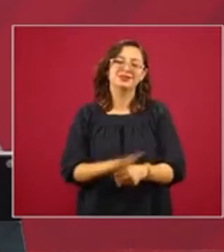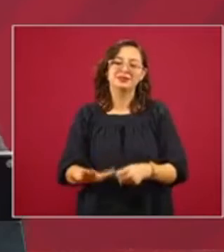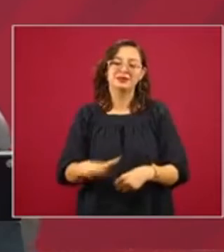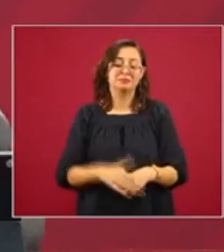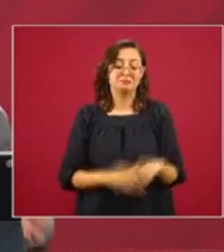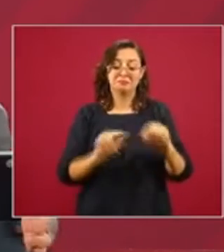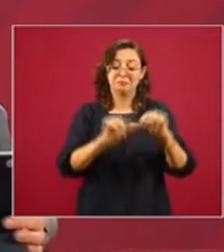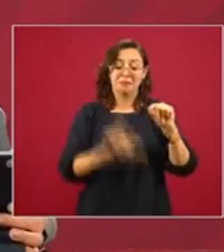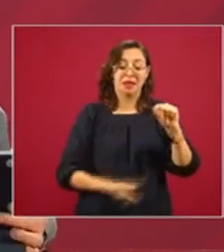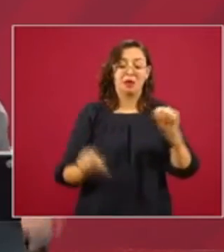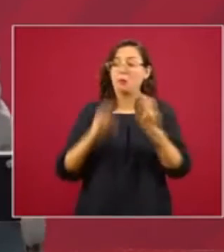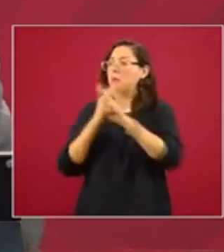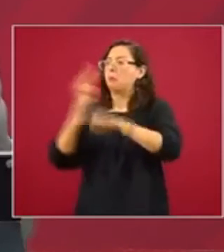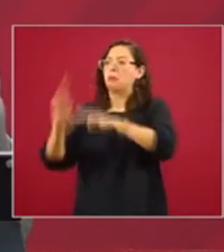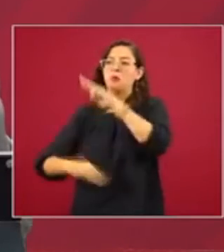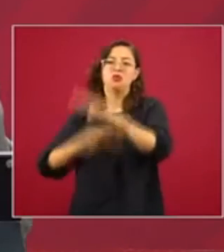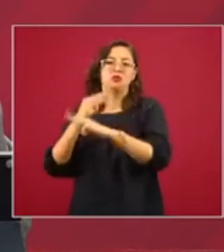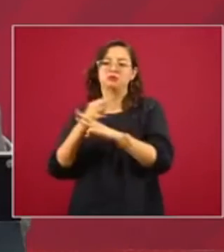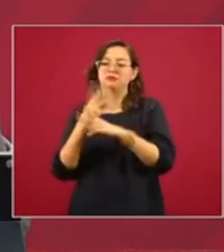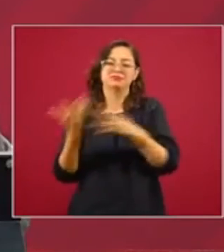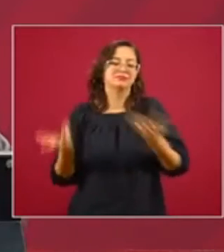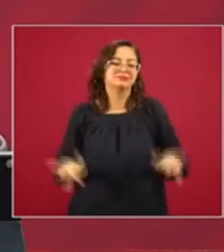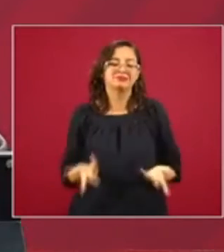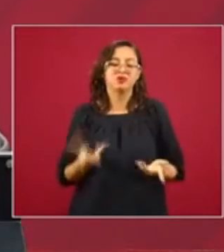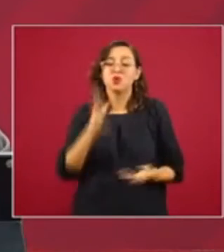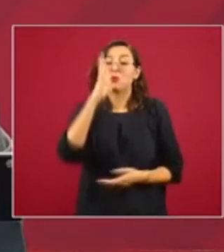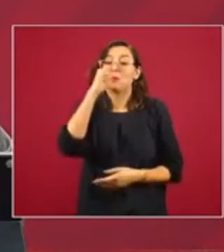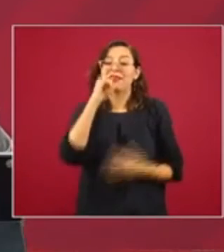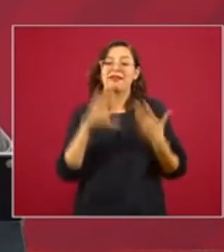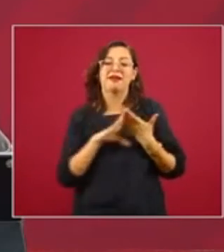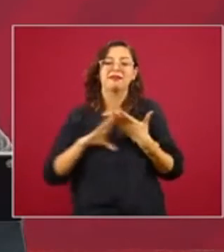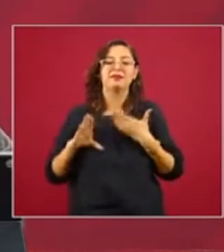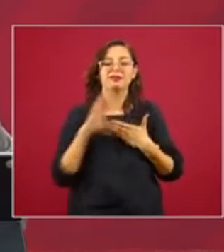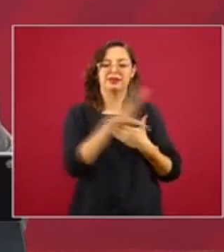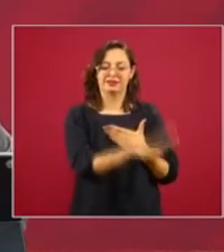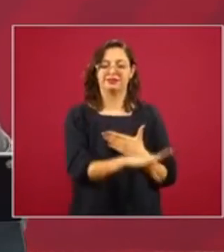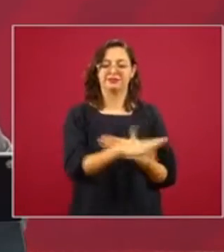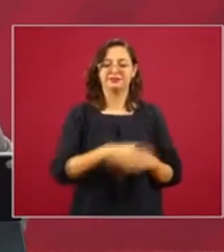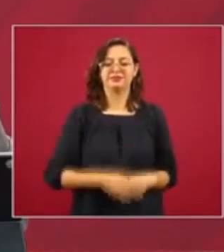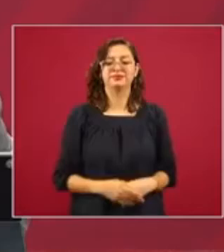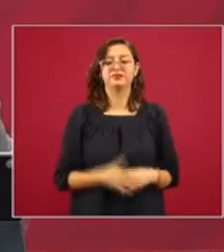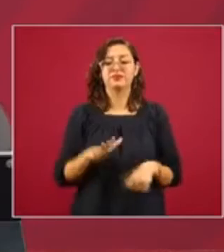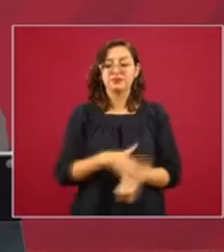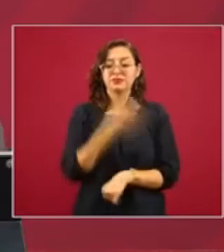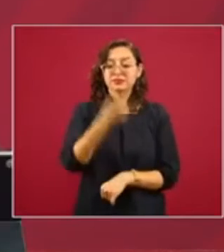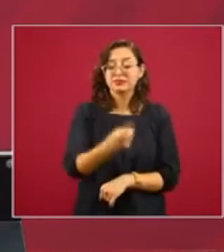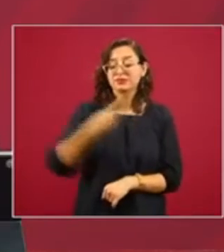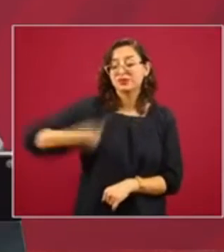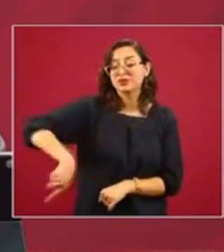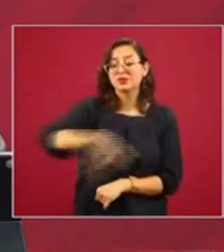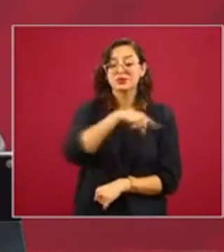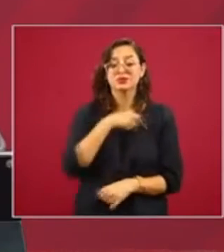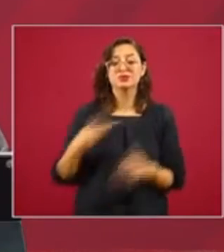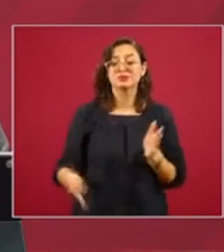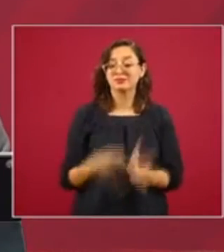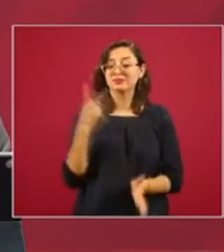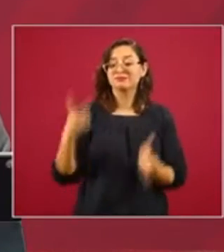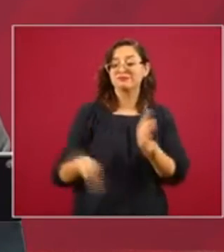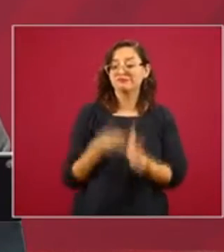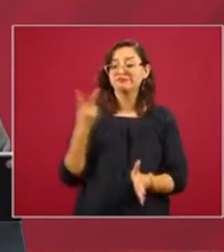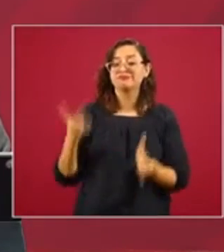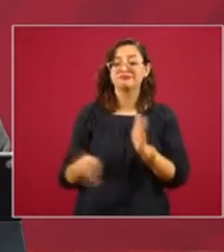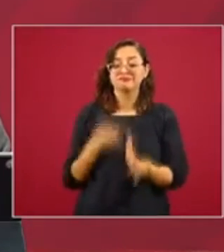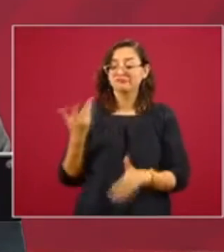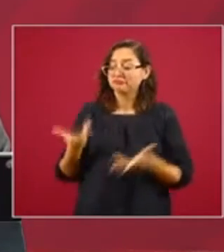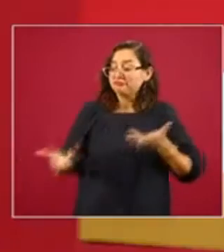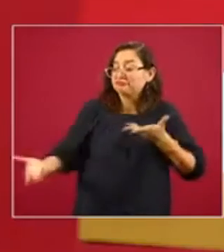publicación, esta estimación viene del primer estudio gubernamental detallado sobre las vidas que se han perdido por el virus y agrega